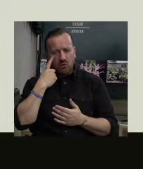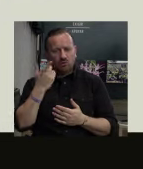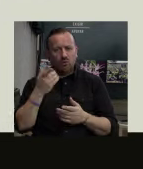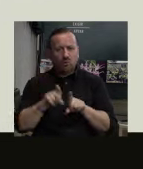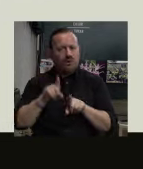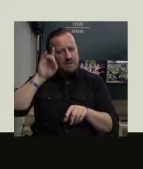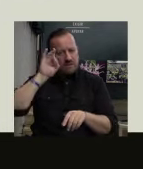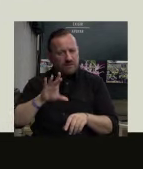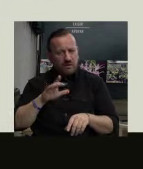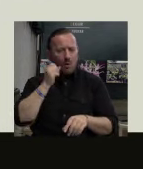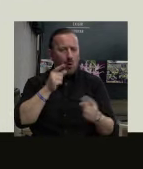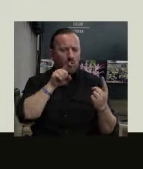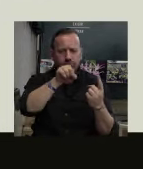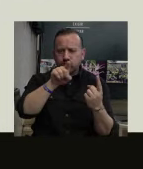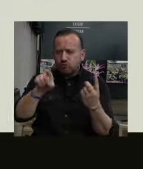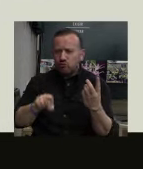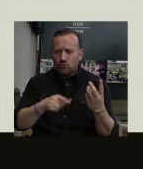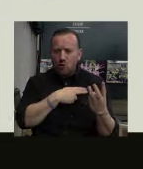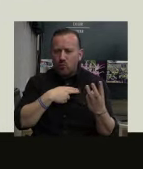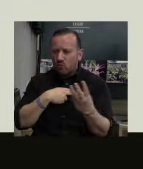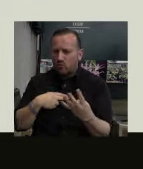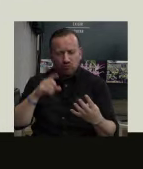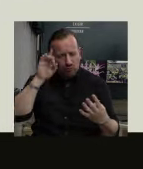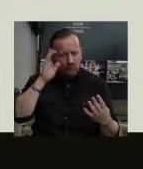sabíamos Quién era Pedro y quién era